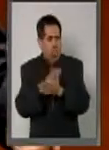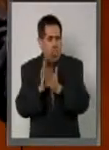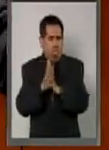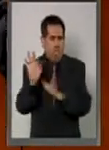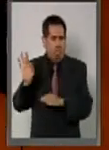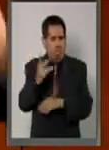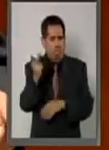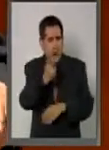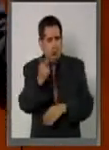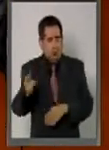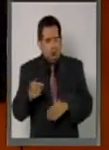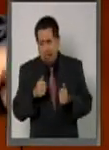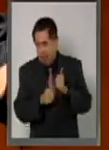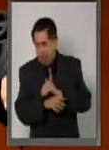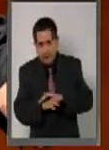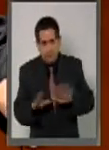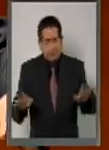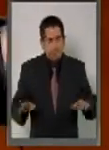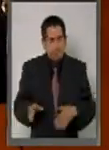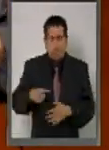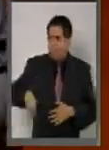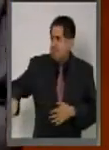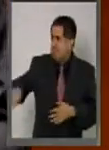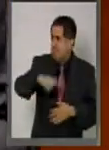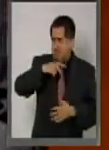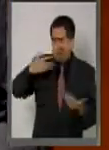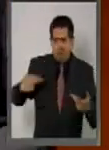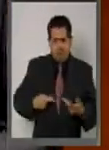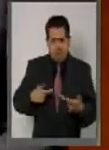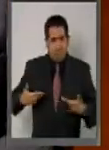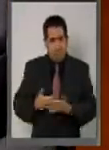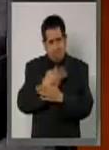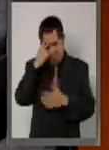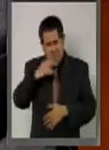es rechazado y repudiado por todos los mexicanos.